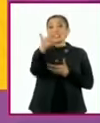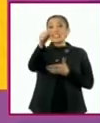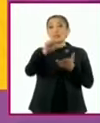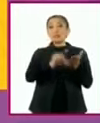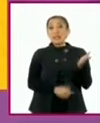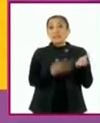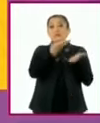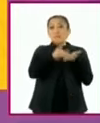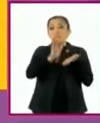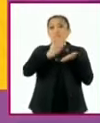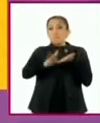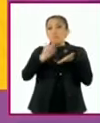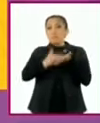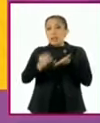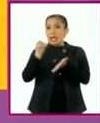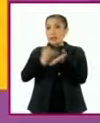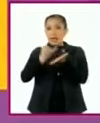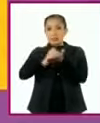sin intereses.